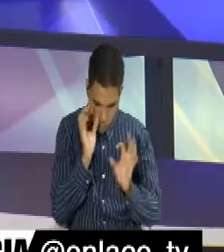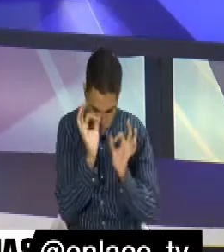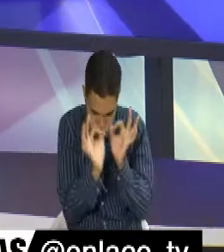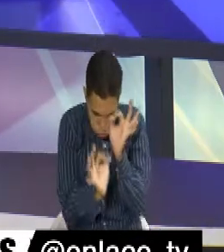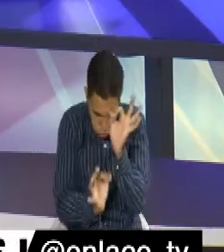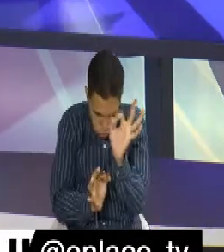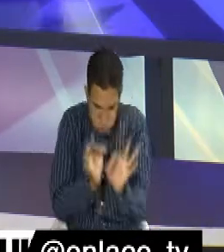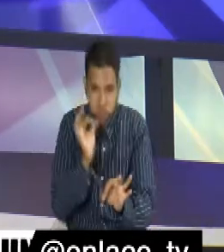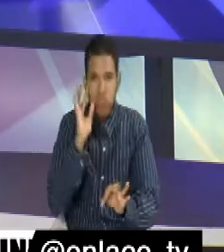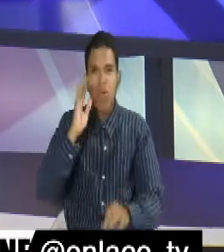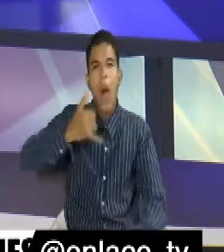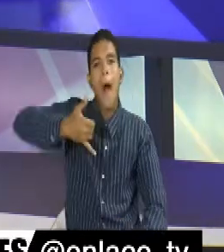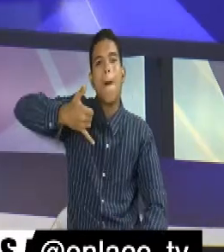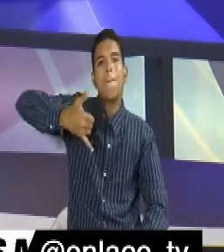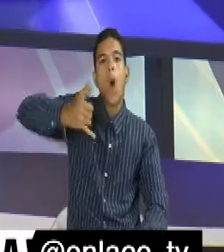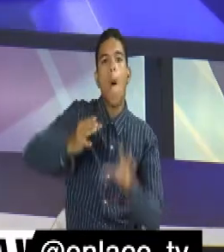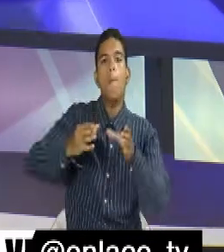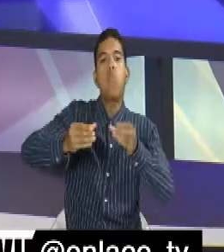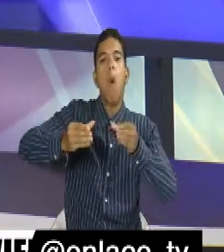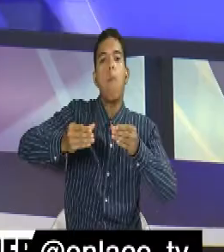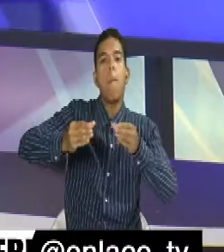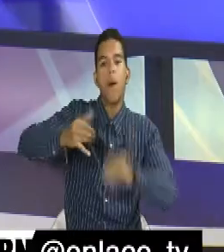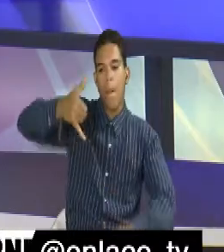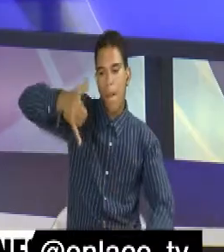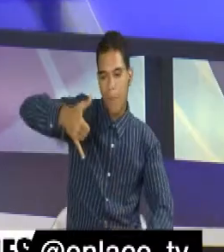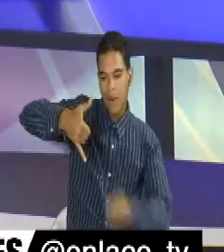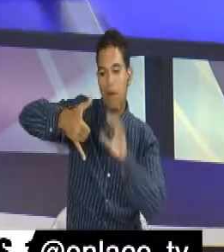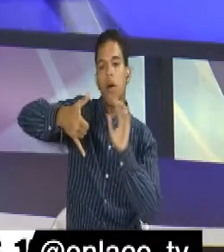vallas alusivas al ELN.